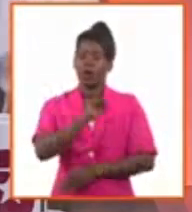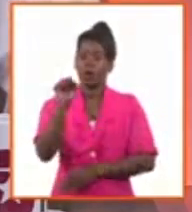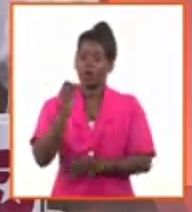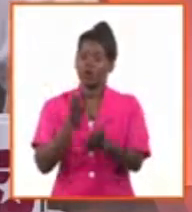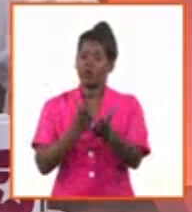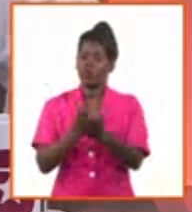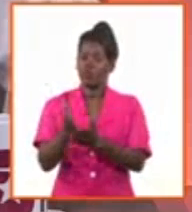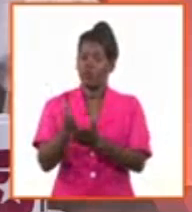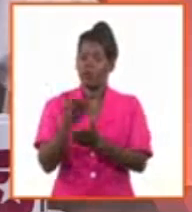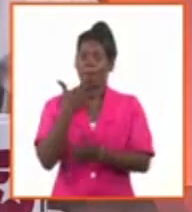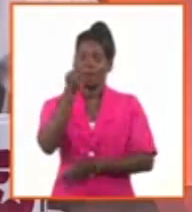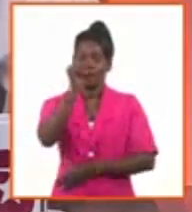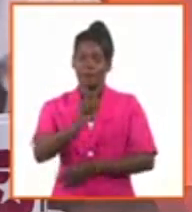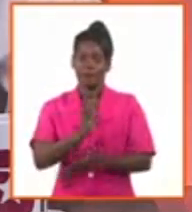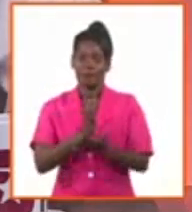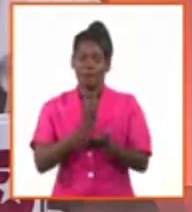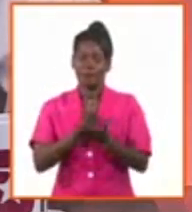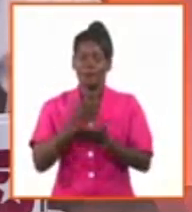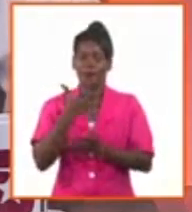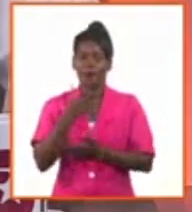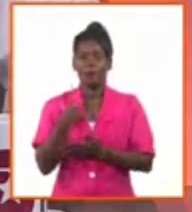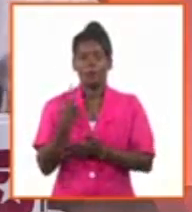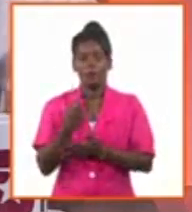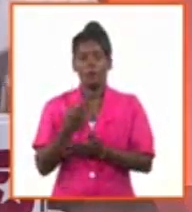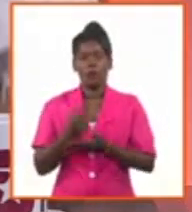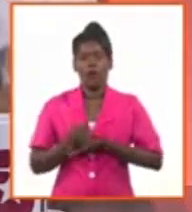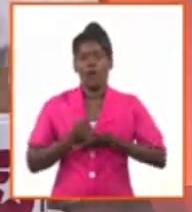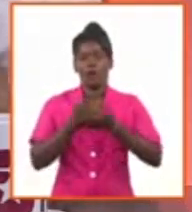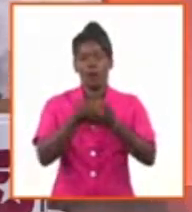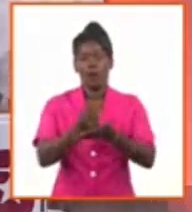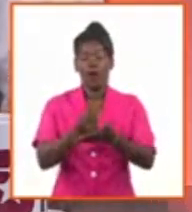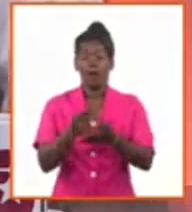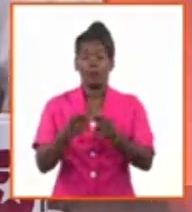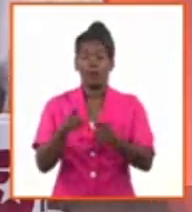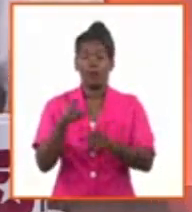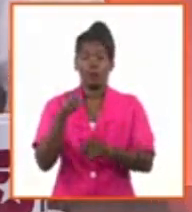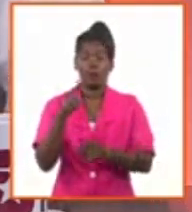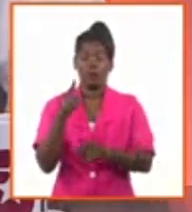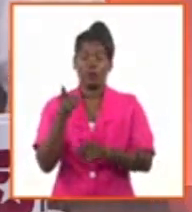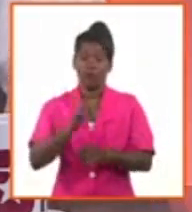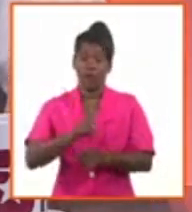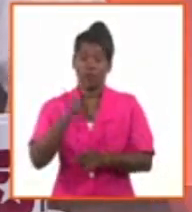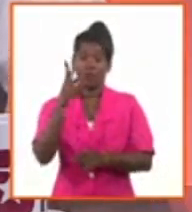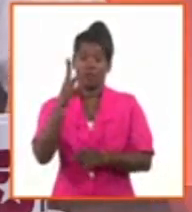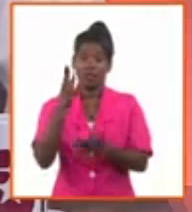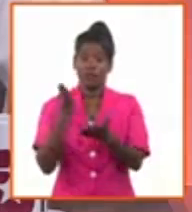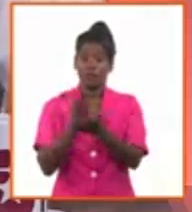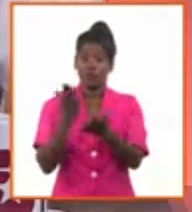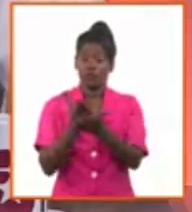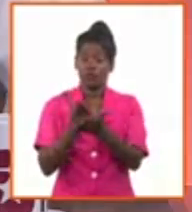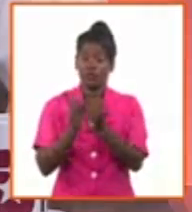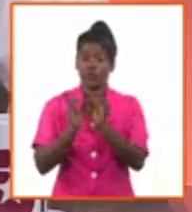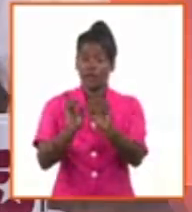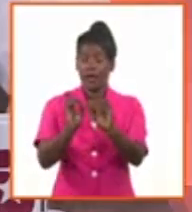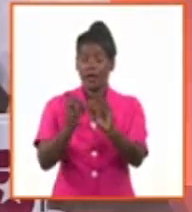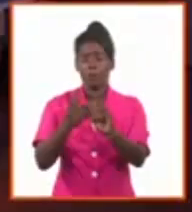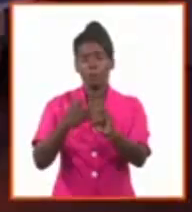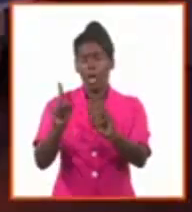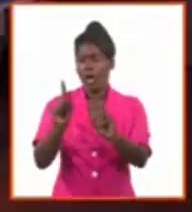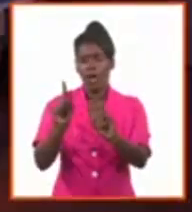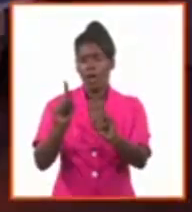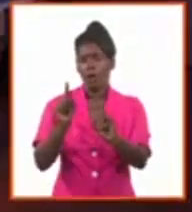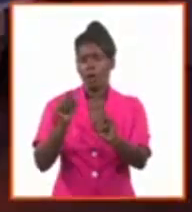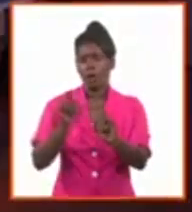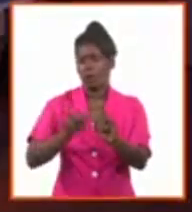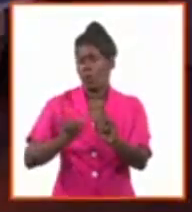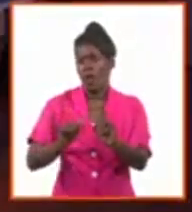ese actuar en el estudiantado y bueno, ayudándolos también. Sabemos que tenemos 3 años académicos que no estuvieron directamente en nuestras